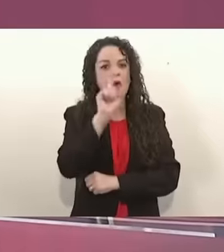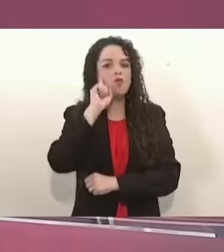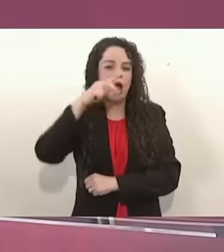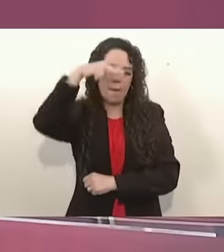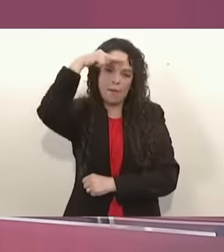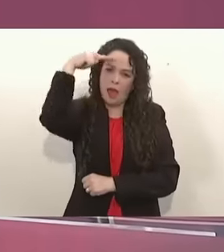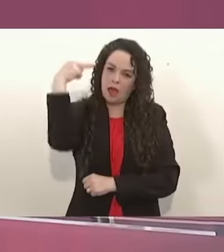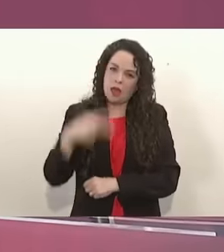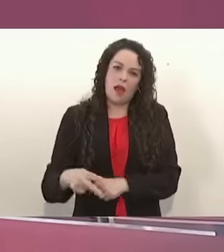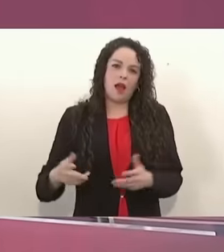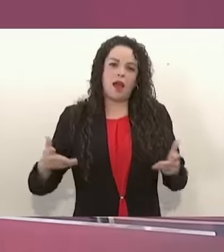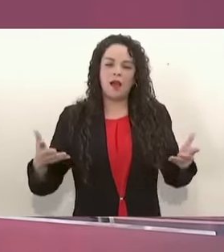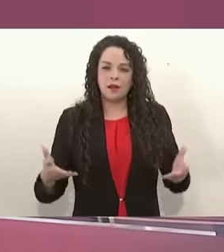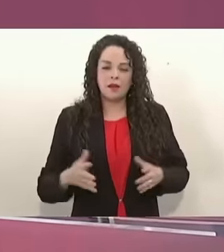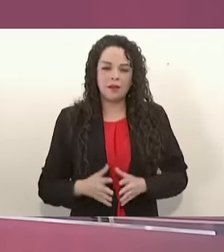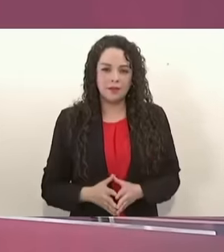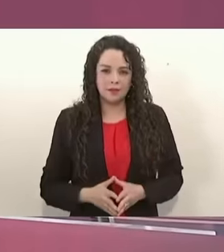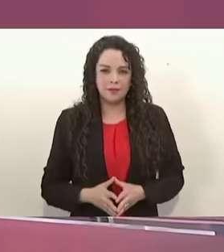mexicanas.